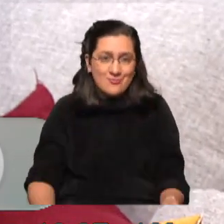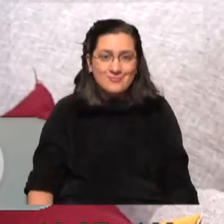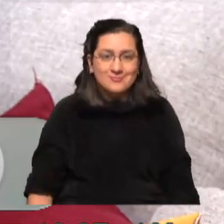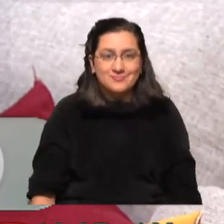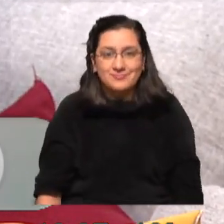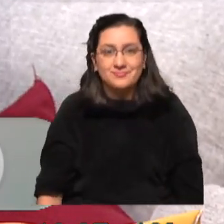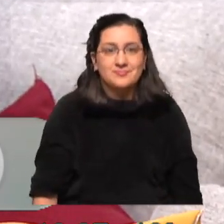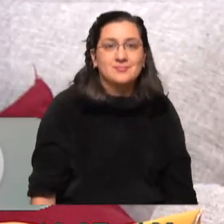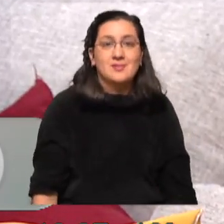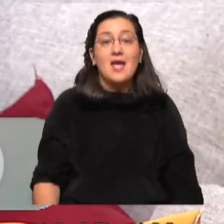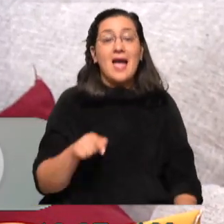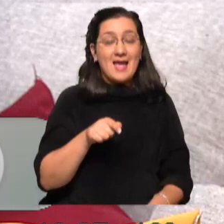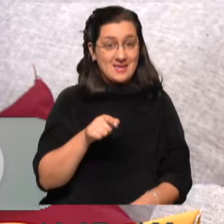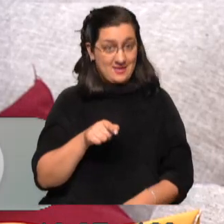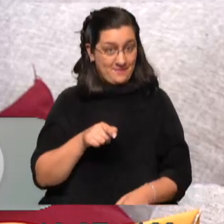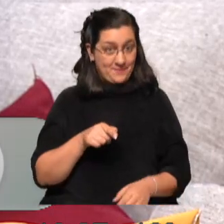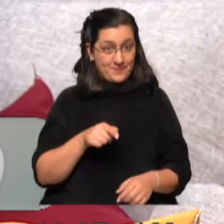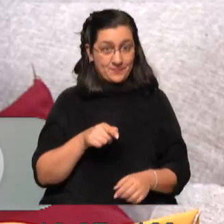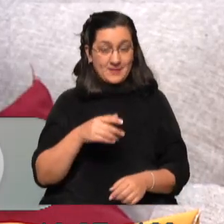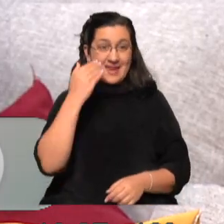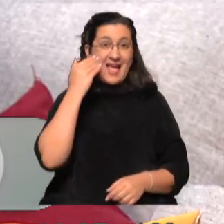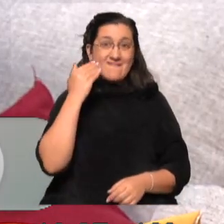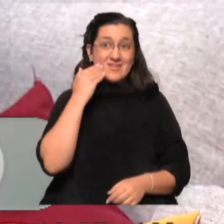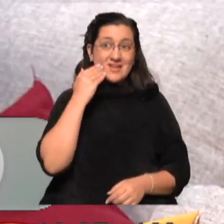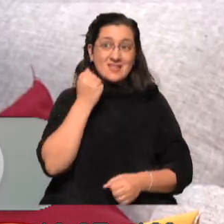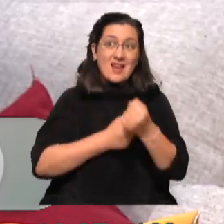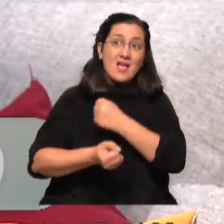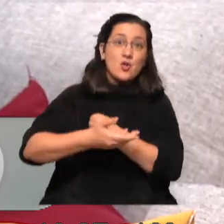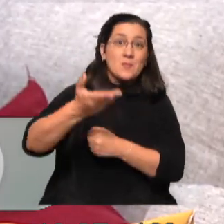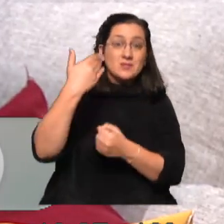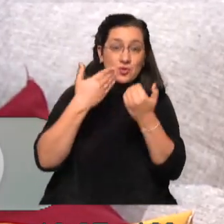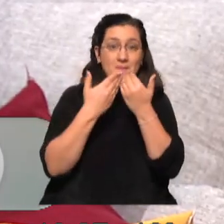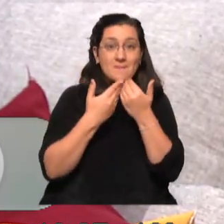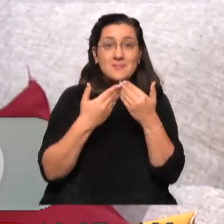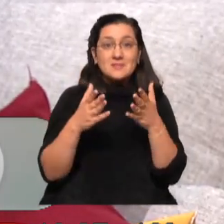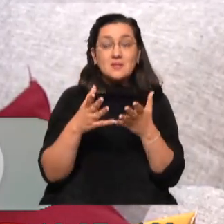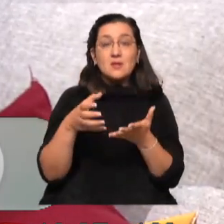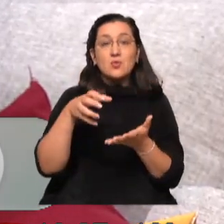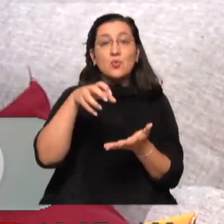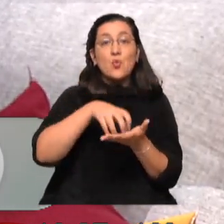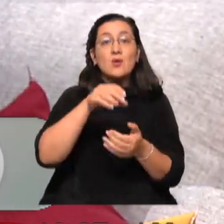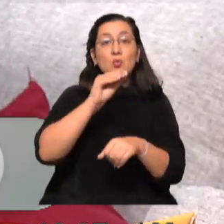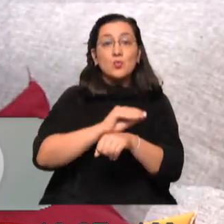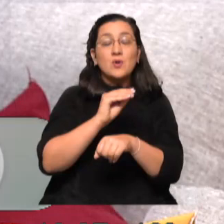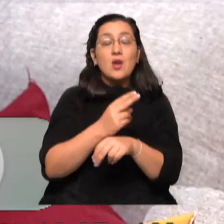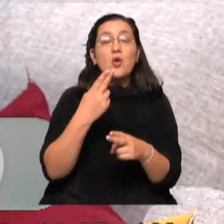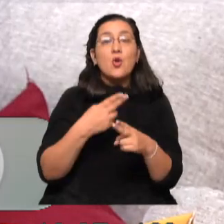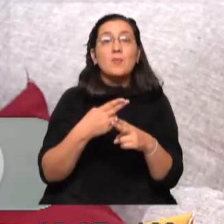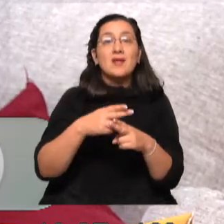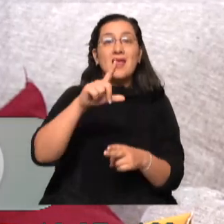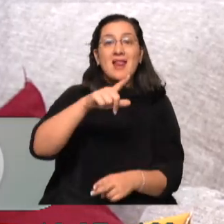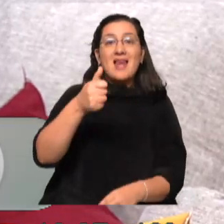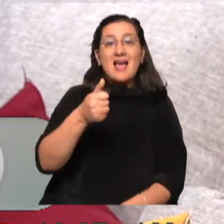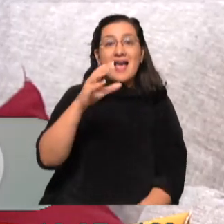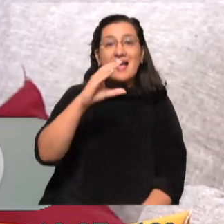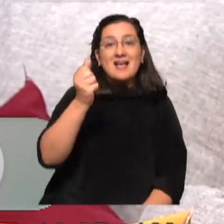Y bueno, fue ahí donde, no sé, en abril del año pasado que empecé a tocar en un centro cultural que se llama La Castilla, que ahora no está más